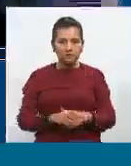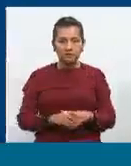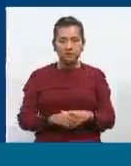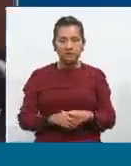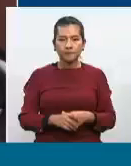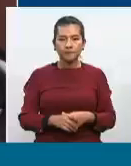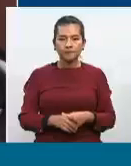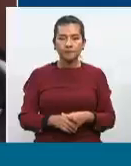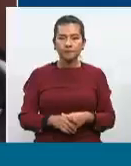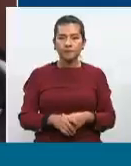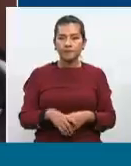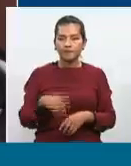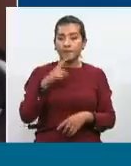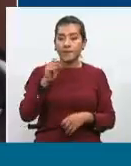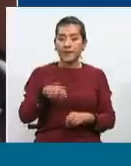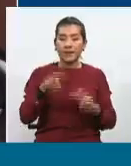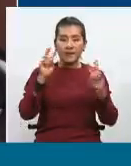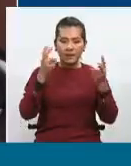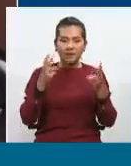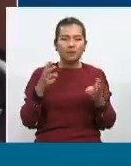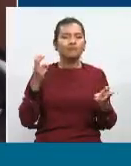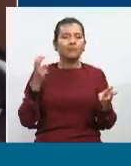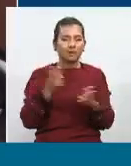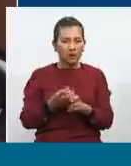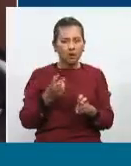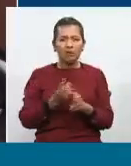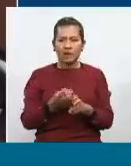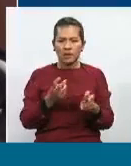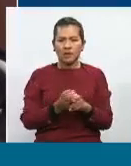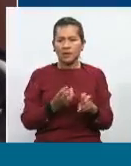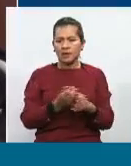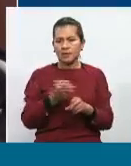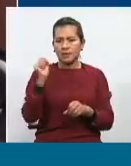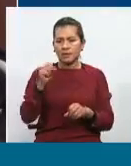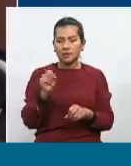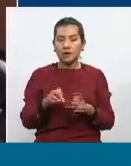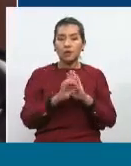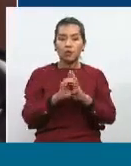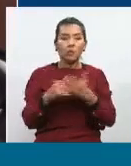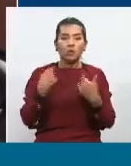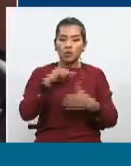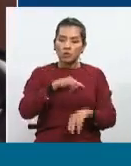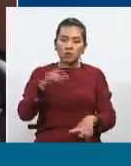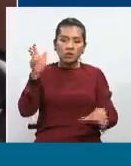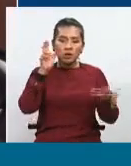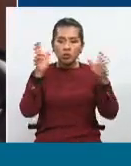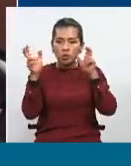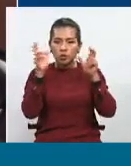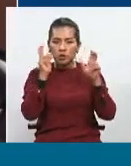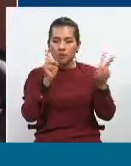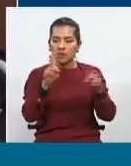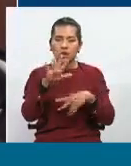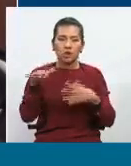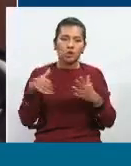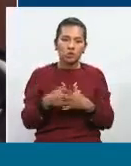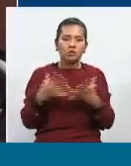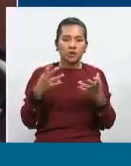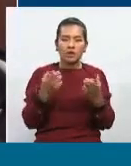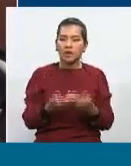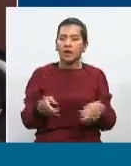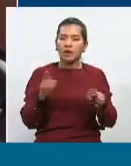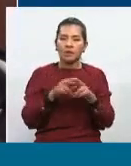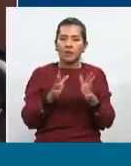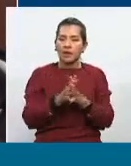Viceministro, es un tema tan complicado, la verdad, porque vamos escuchando, por ejemplo, voces de las víctimas que buscan ampliar el diálogo,